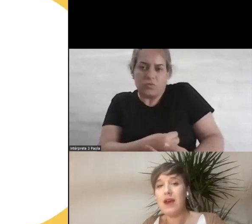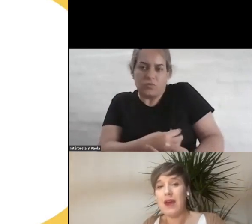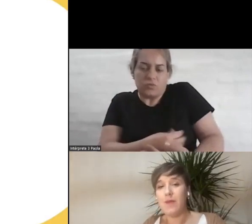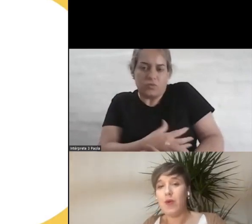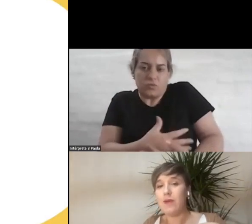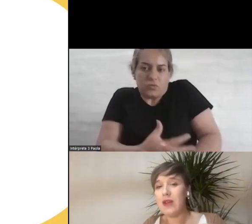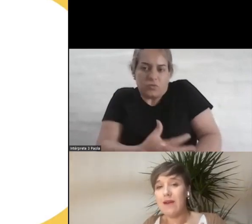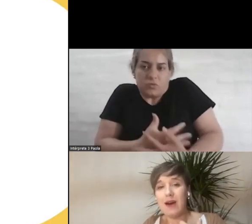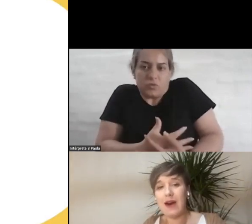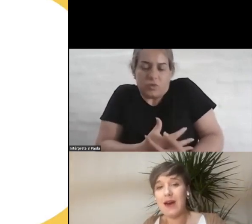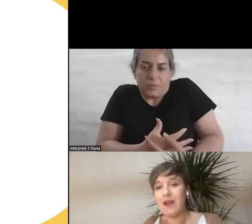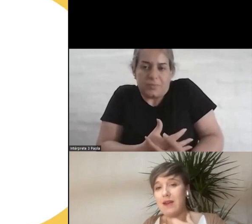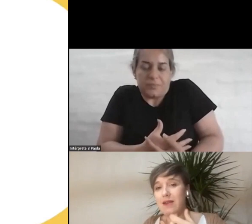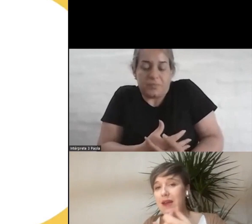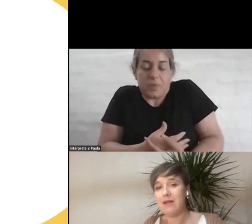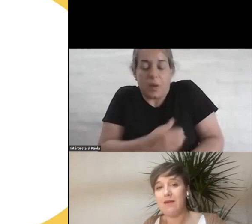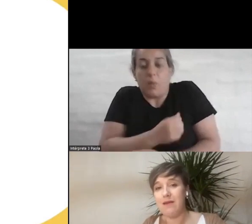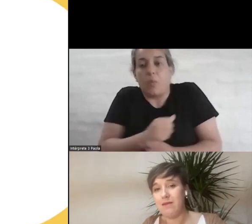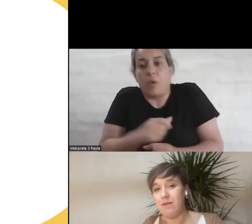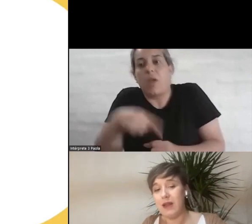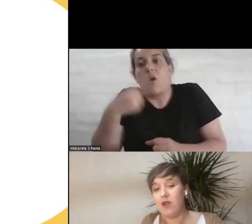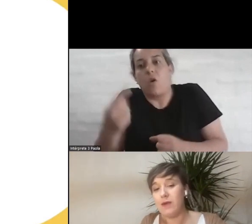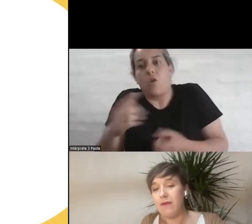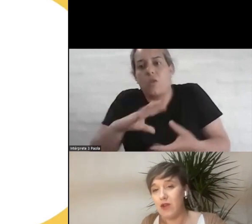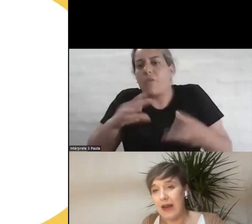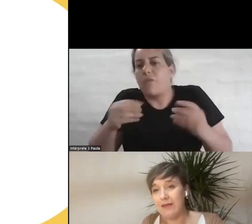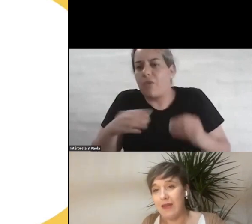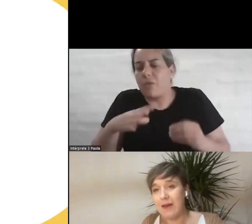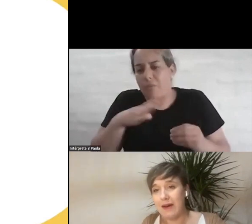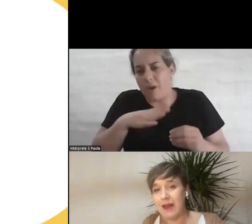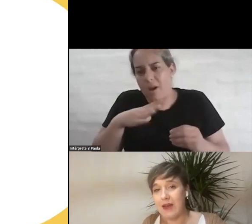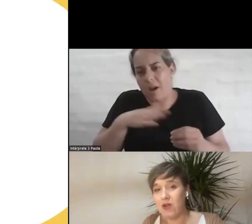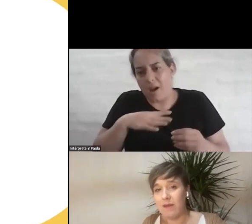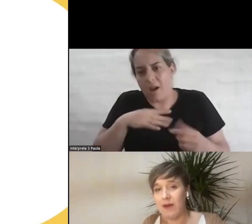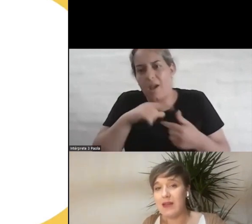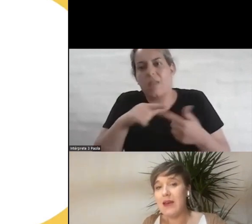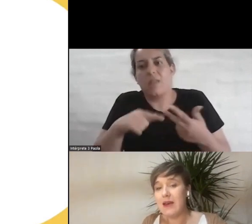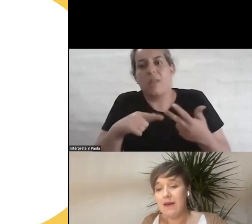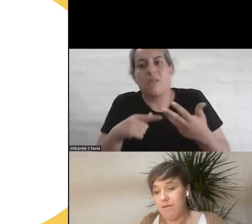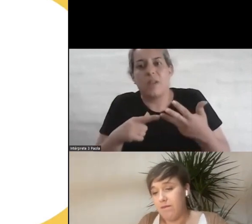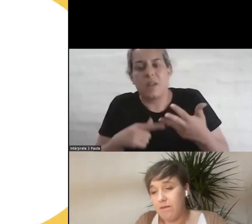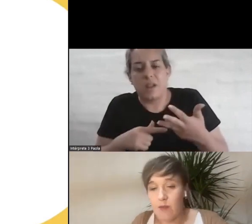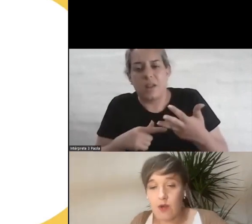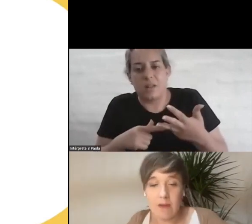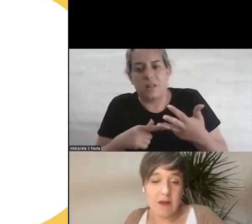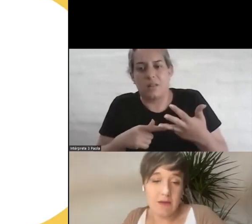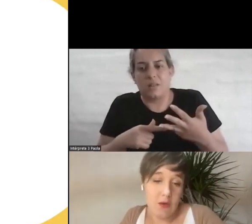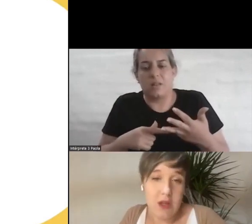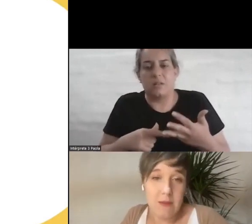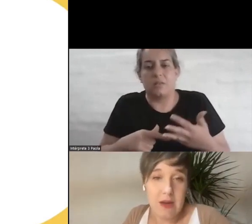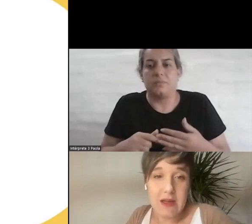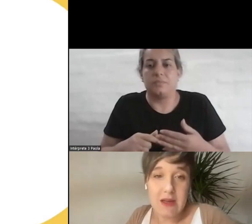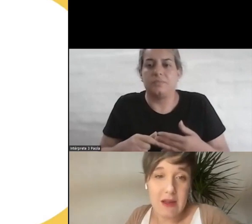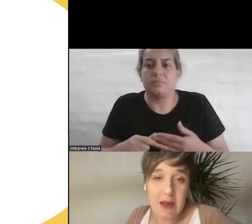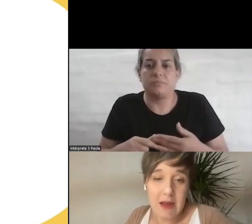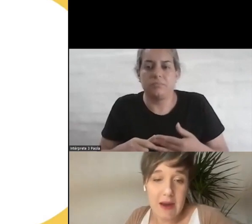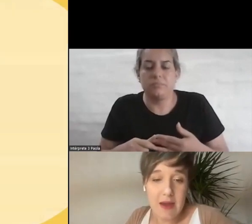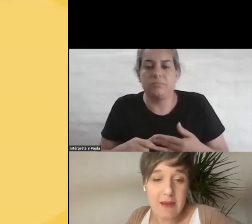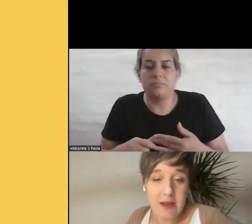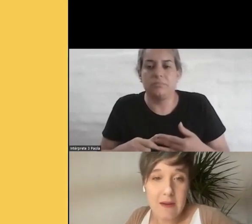¿no? Podemos trabajar y brindar los beneficios de la lactancia materna a esos bebés con